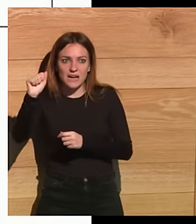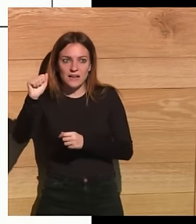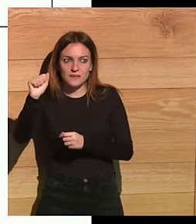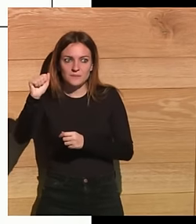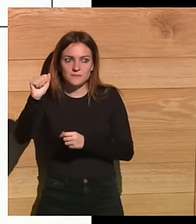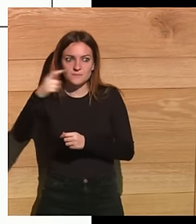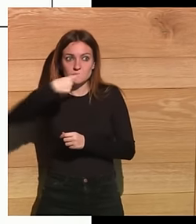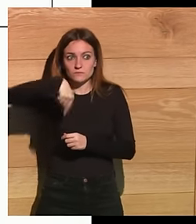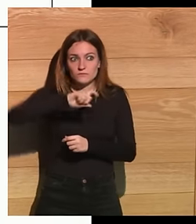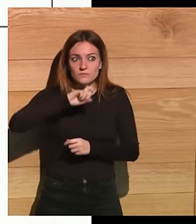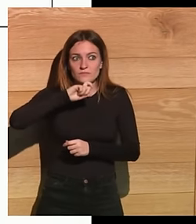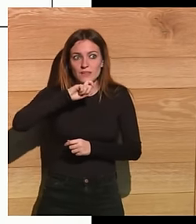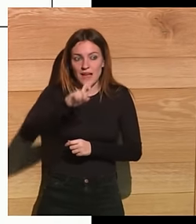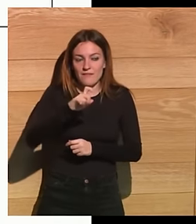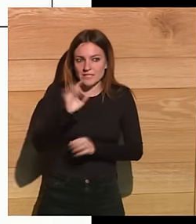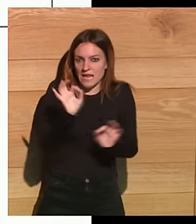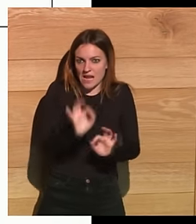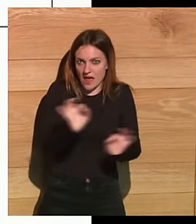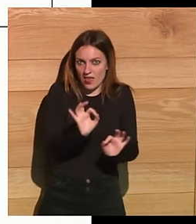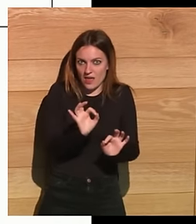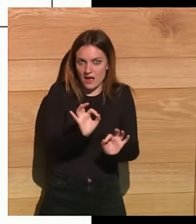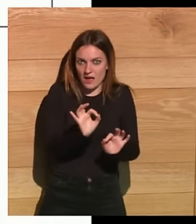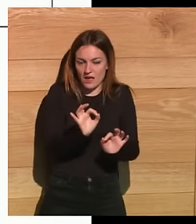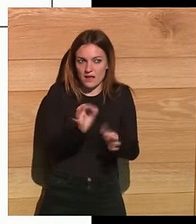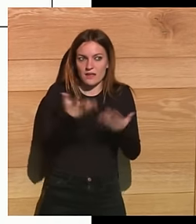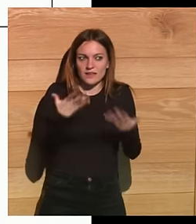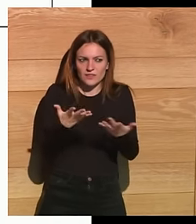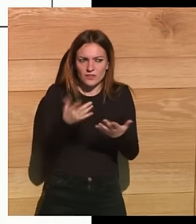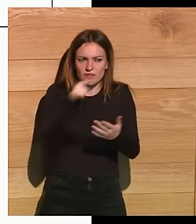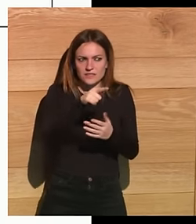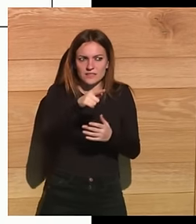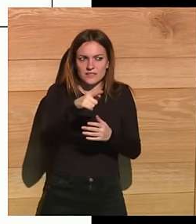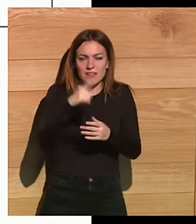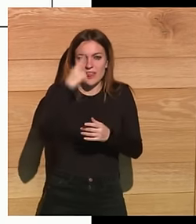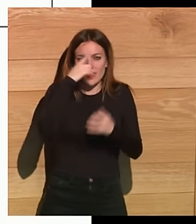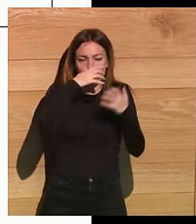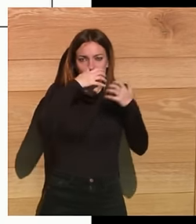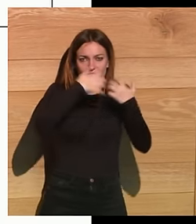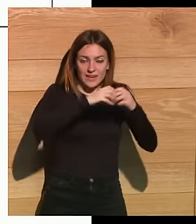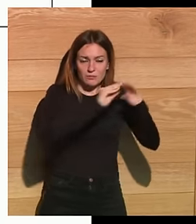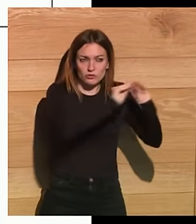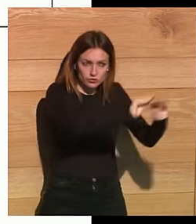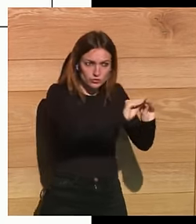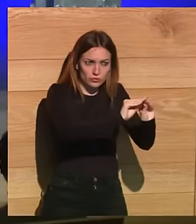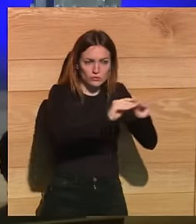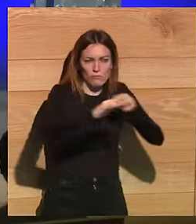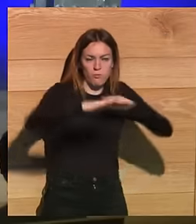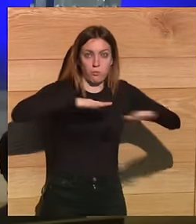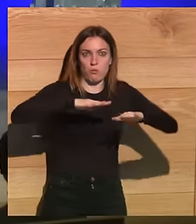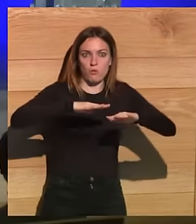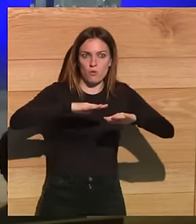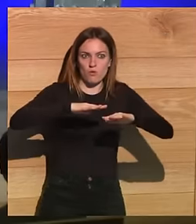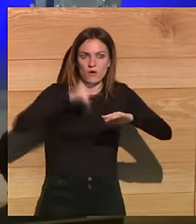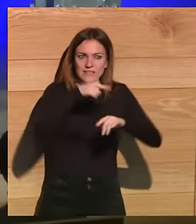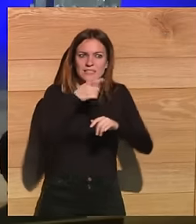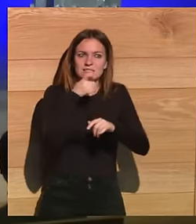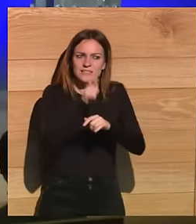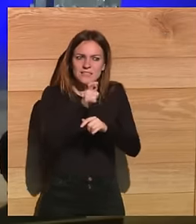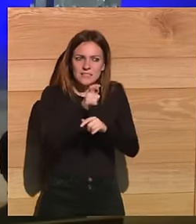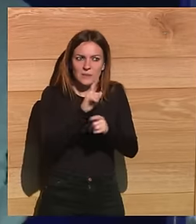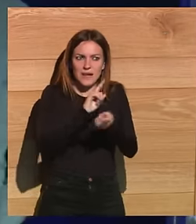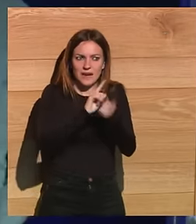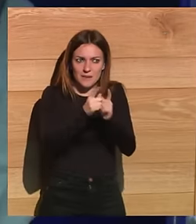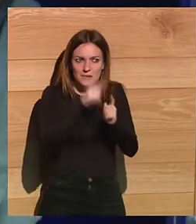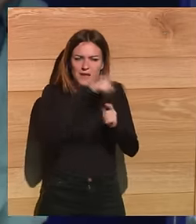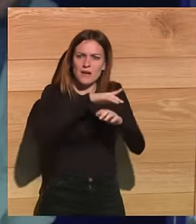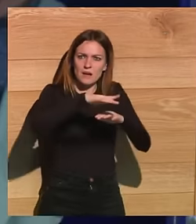Y no le avisamos de ninguna manera, no hay un aviso. Pero entonces reacciona su cerebro cuando cambiamos eso, cuando cambiamos esa sílaba, y espero que lo